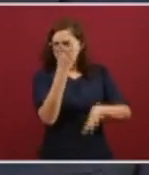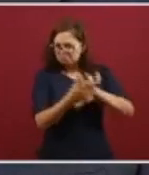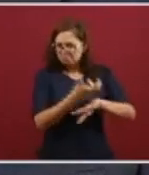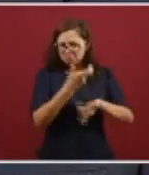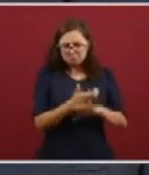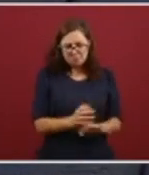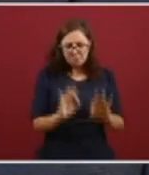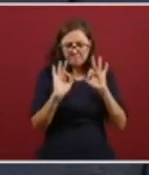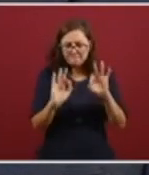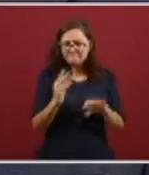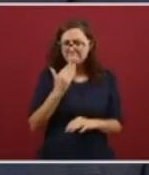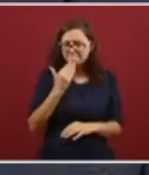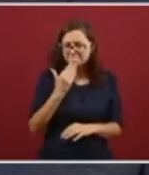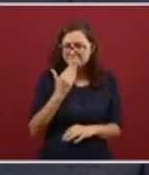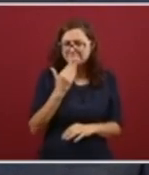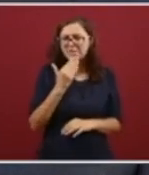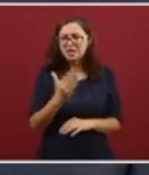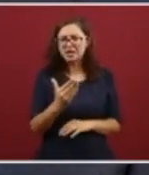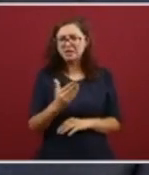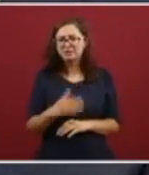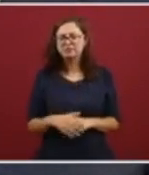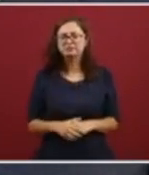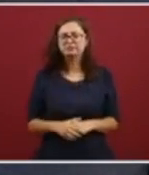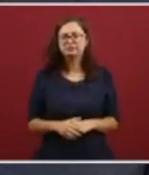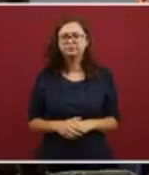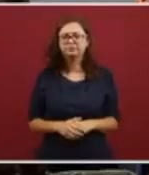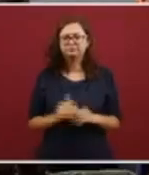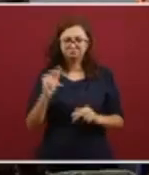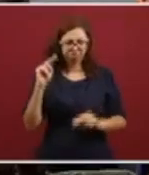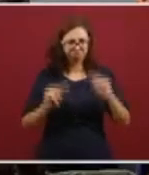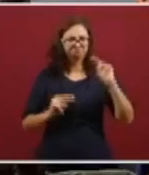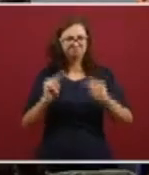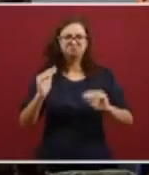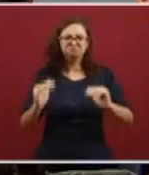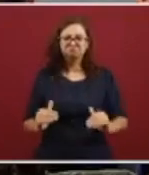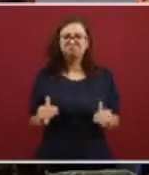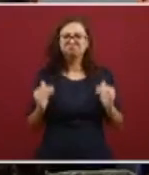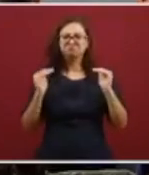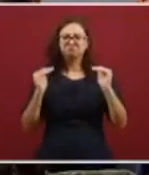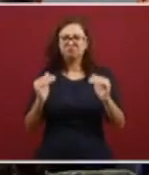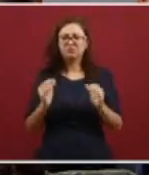en Estados Unidos, de muy buen nivel.